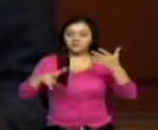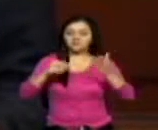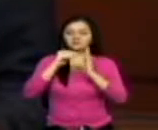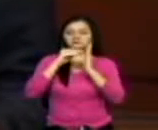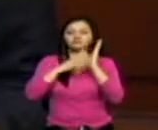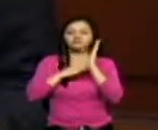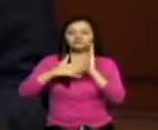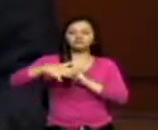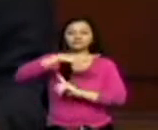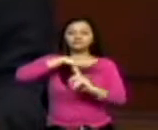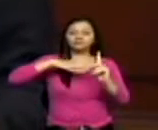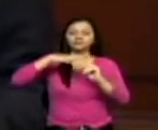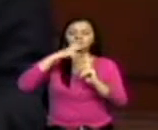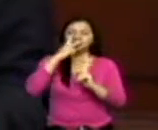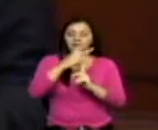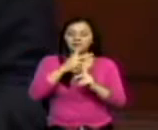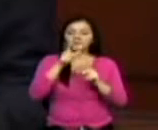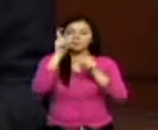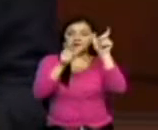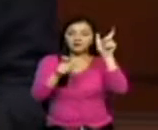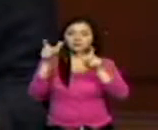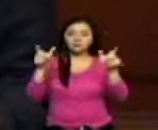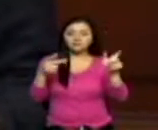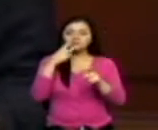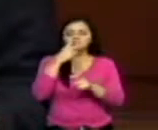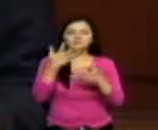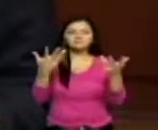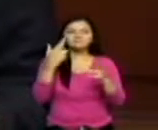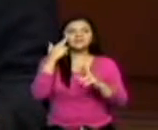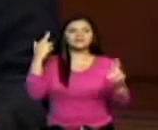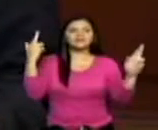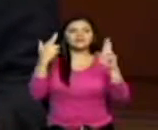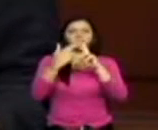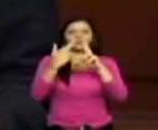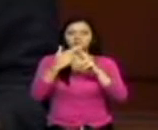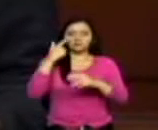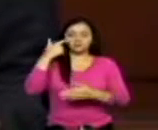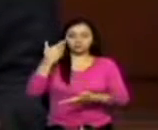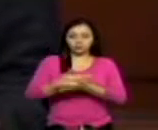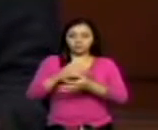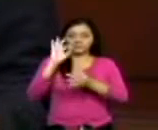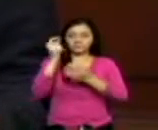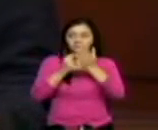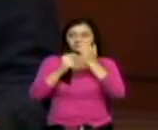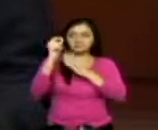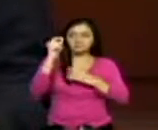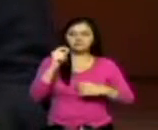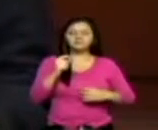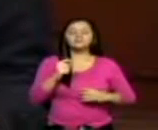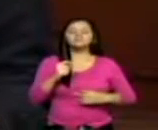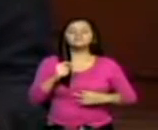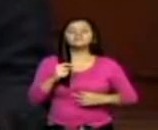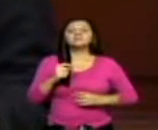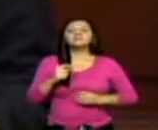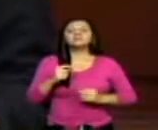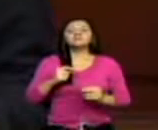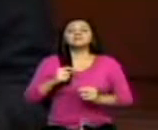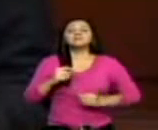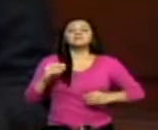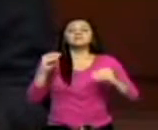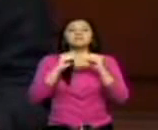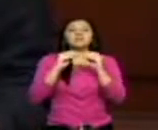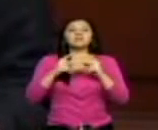contenido, reducido a que las personas de reconocida probidad, luces y patriotismo que habitan en esta